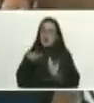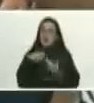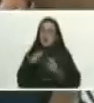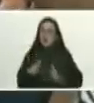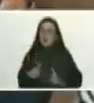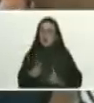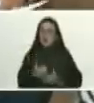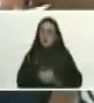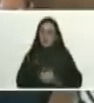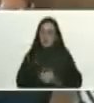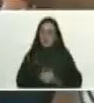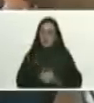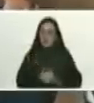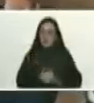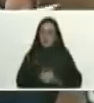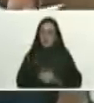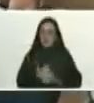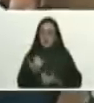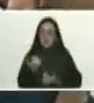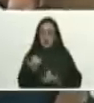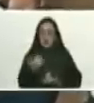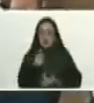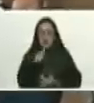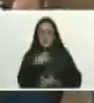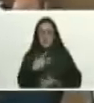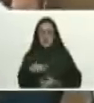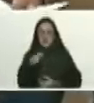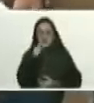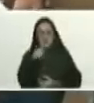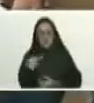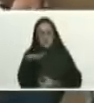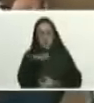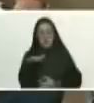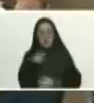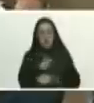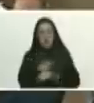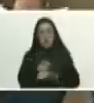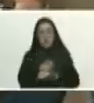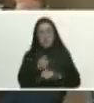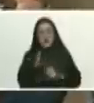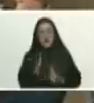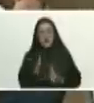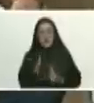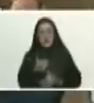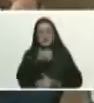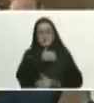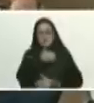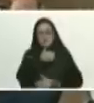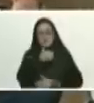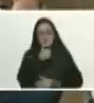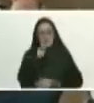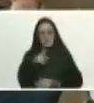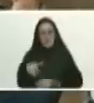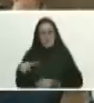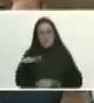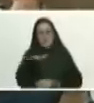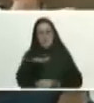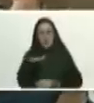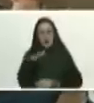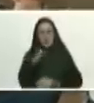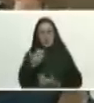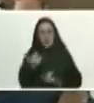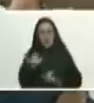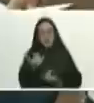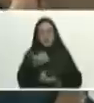bolivariana. Hemos tenido un presidente pueblo, una gobernadora valiente, un pueblo que ha estado